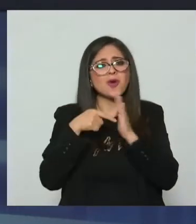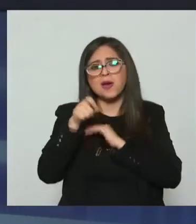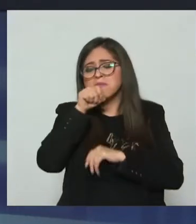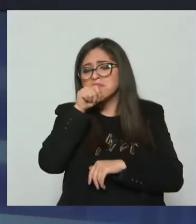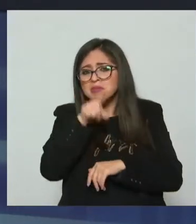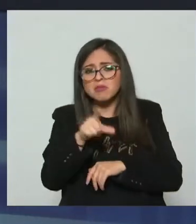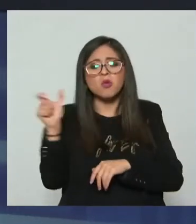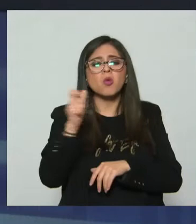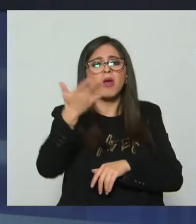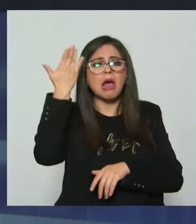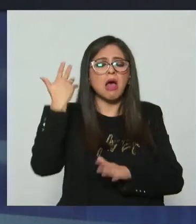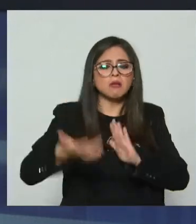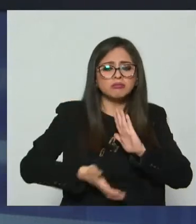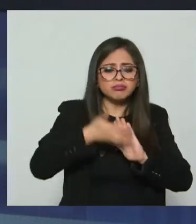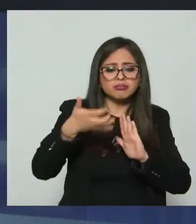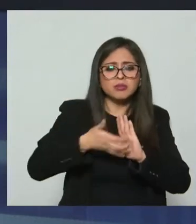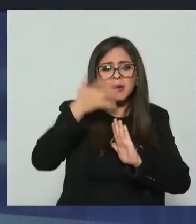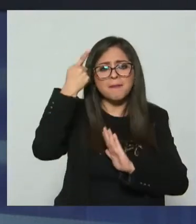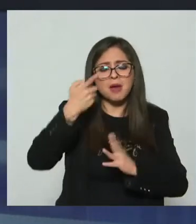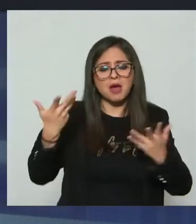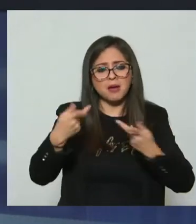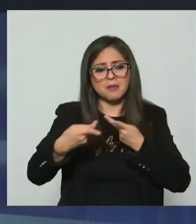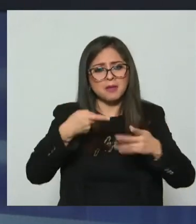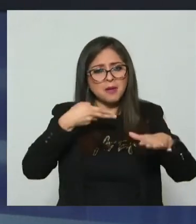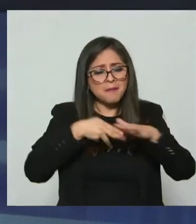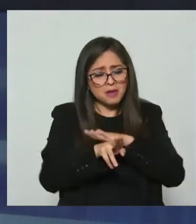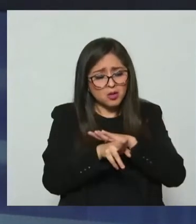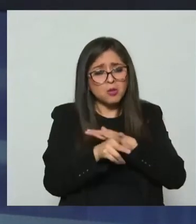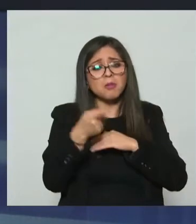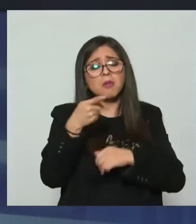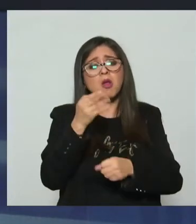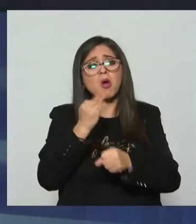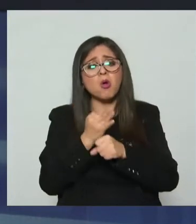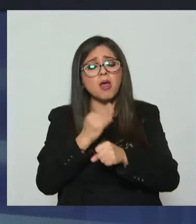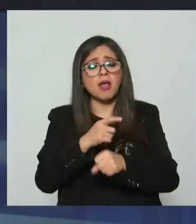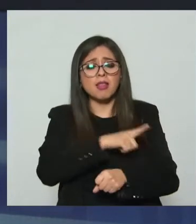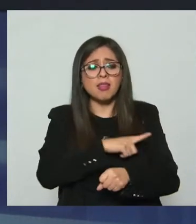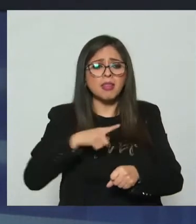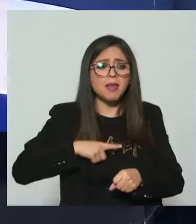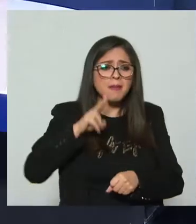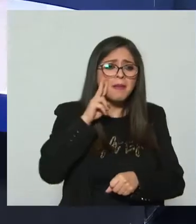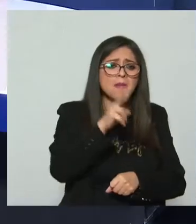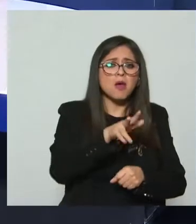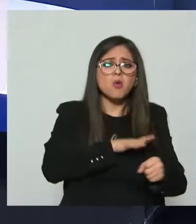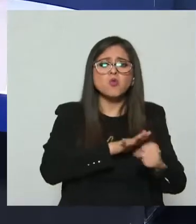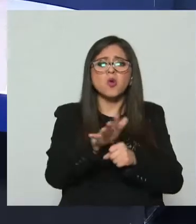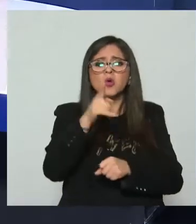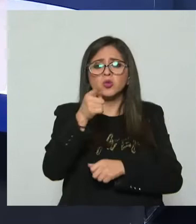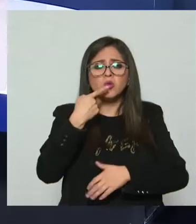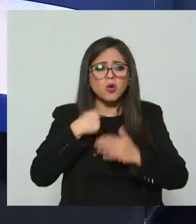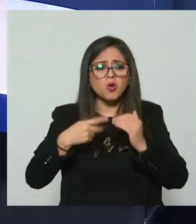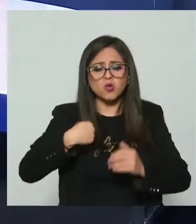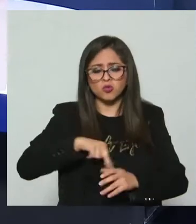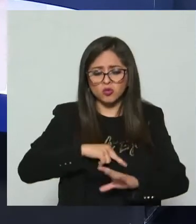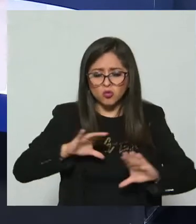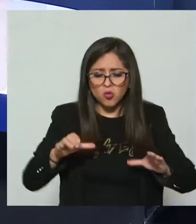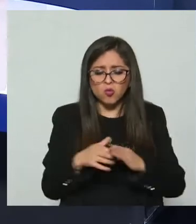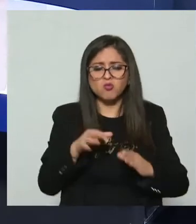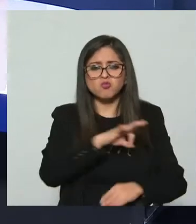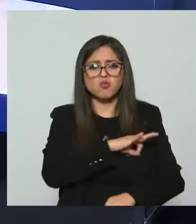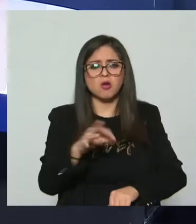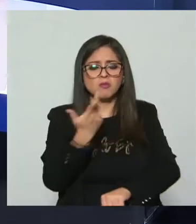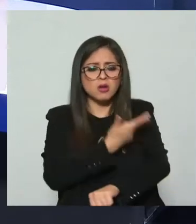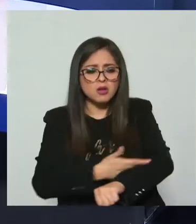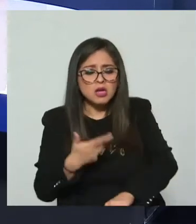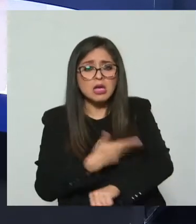en obras del metro, por ejemplo, pero ahora lo que hay que hacer es acercarse a ellos, ver cuáles son sus quejas, cuáles podemos resolver, en qué tiempo, si